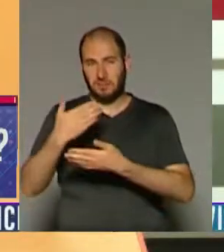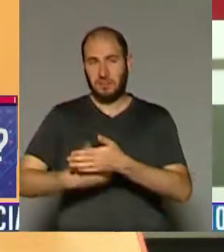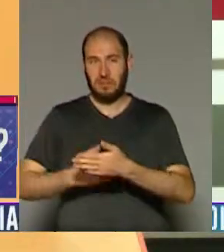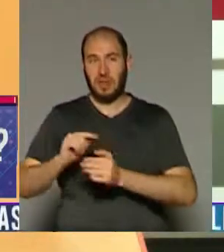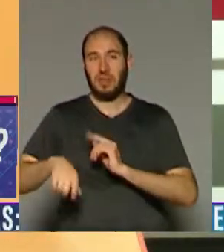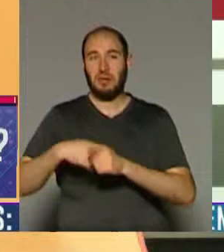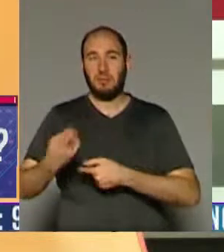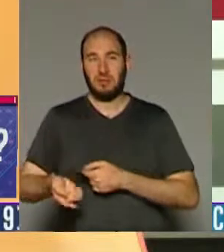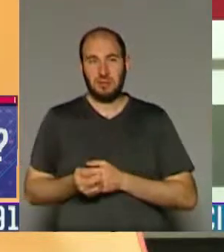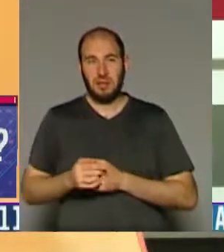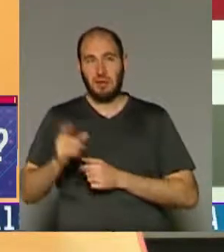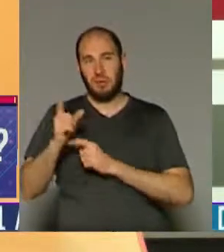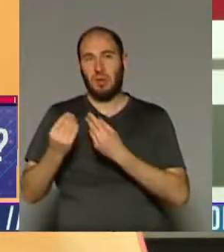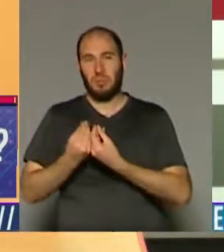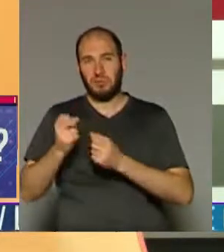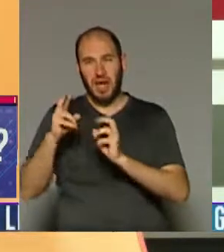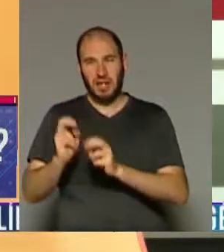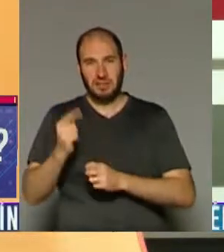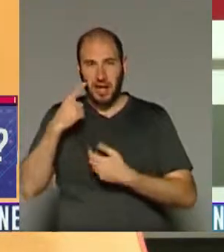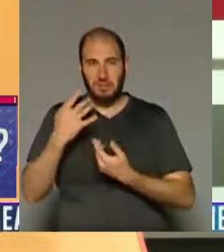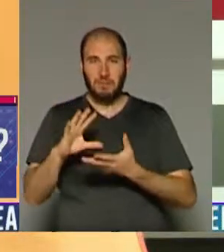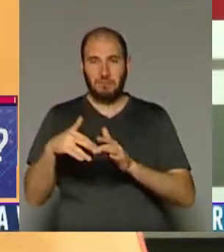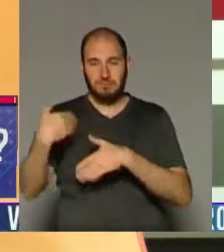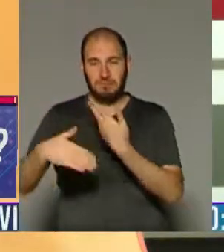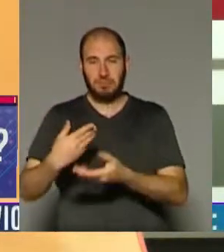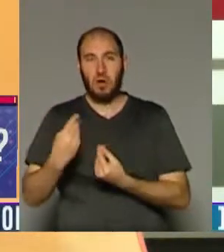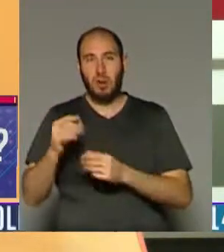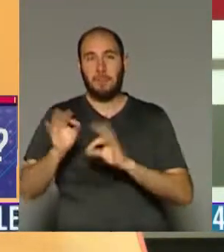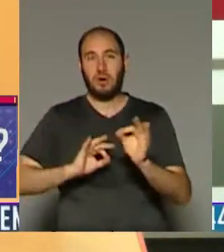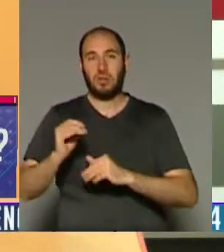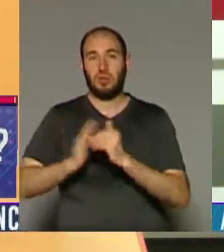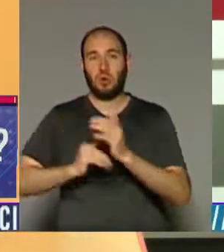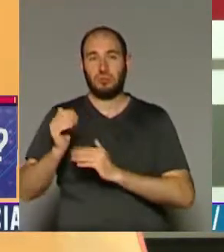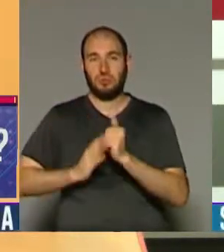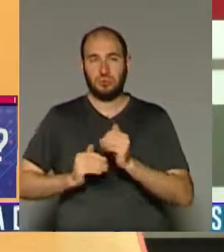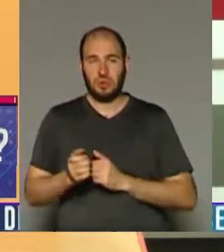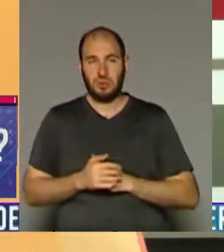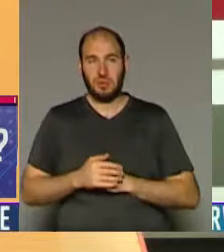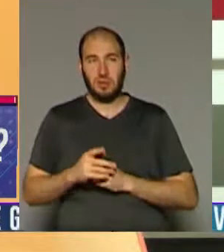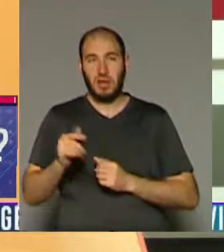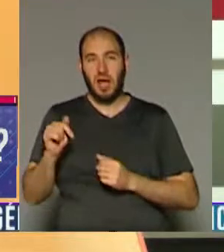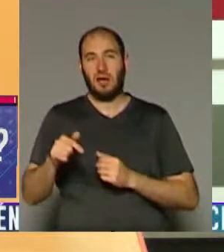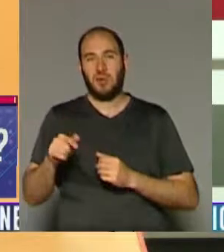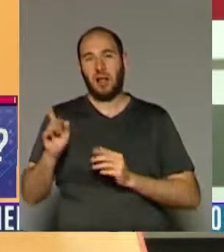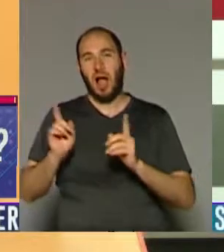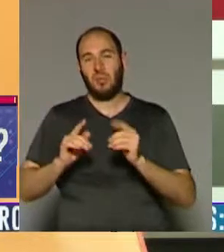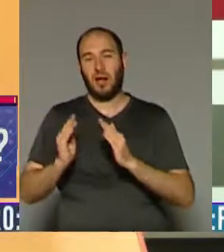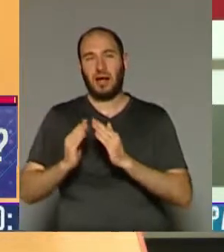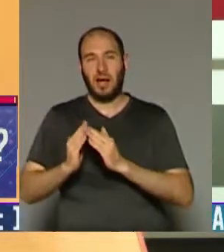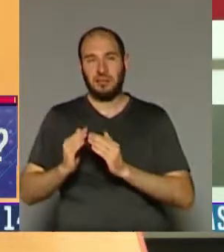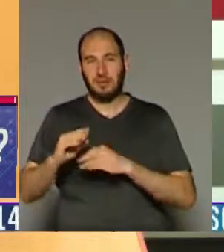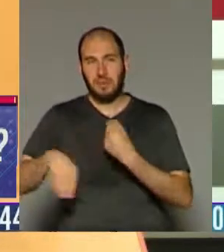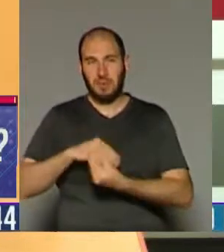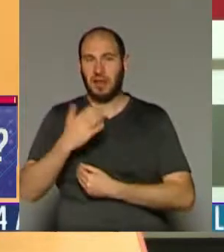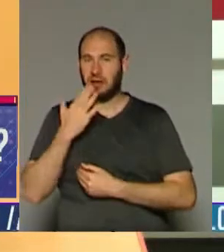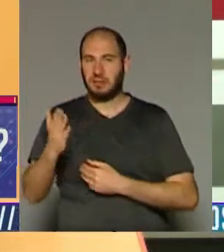Después de esto, más de uno va a empezar a analizar cómo sigue tal vez su proyecto de construcción de alguna vivienda no